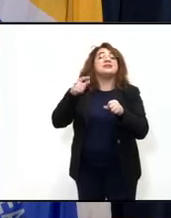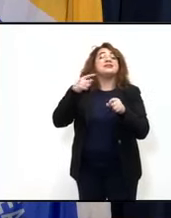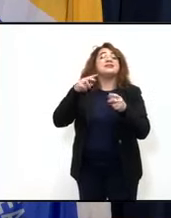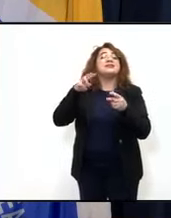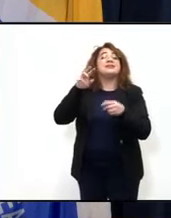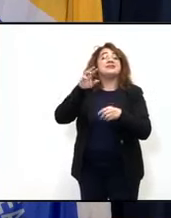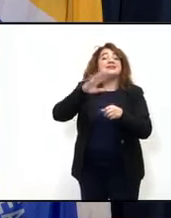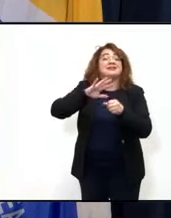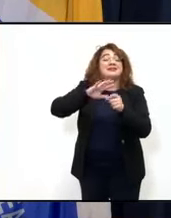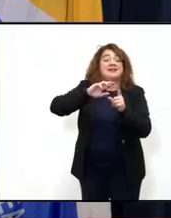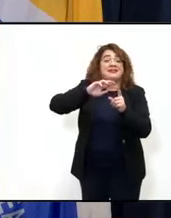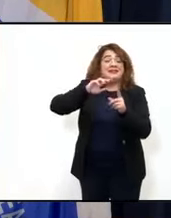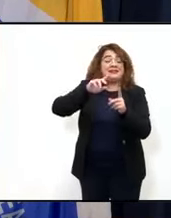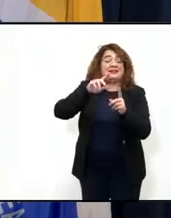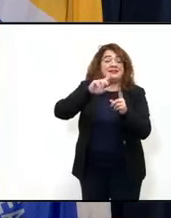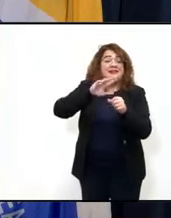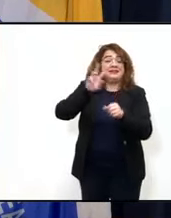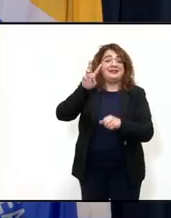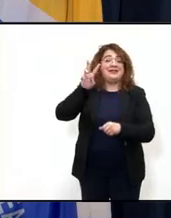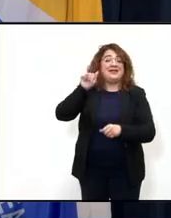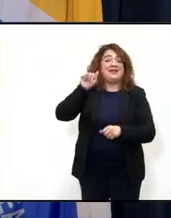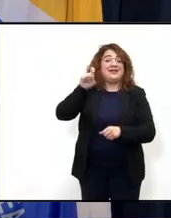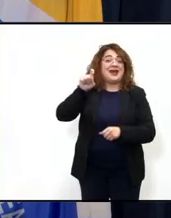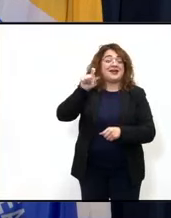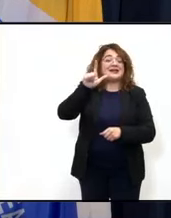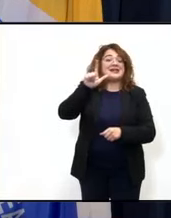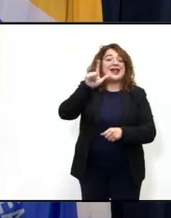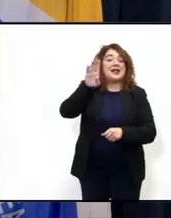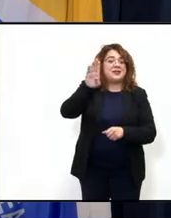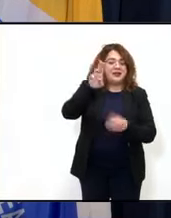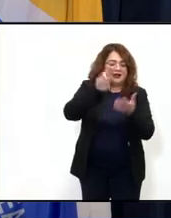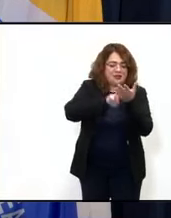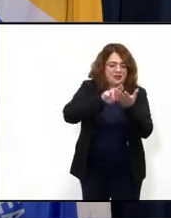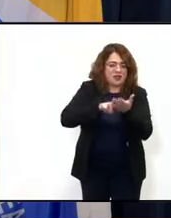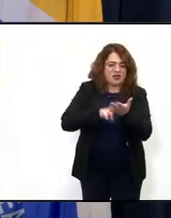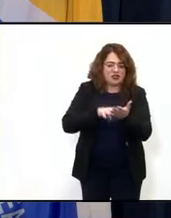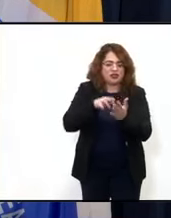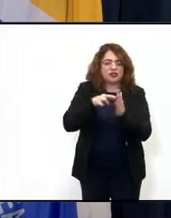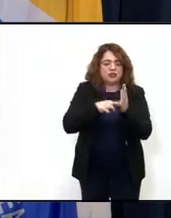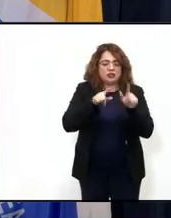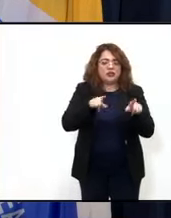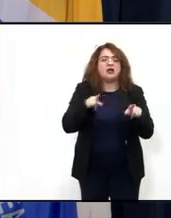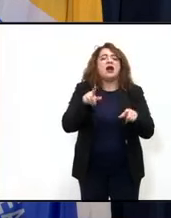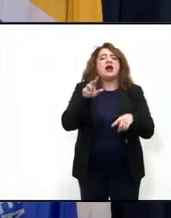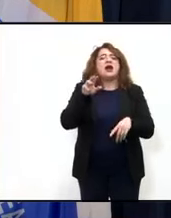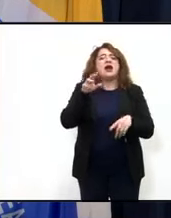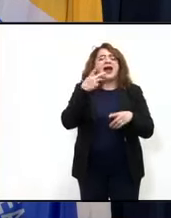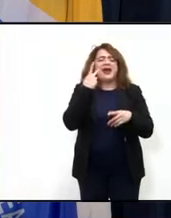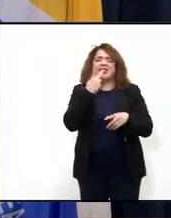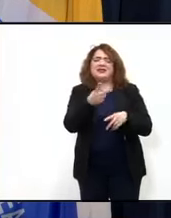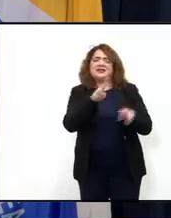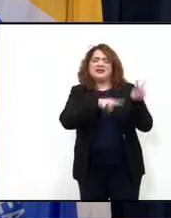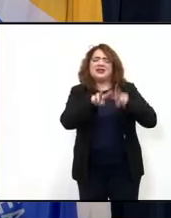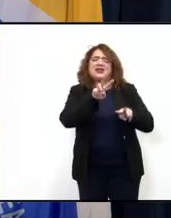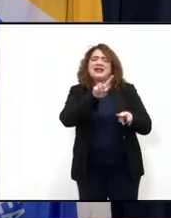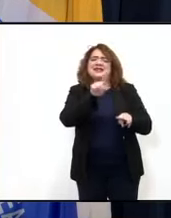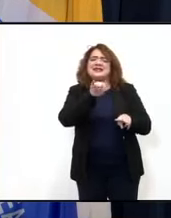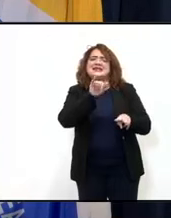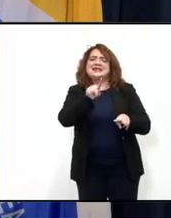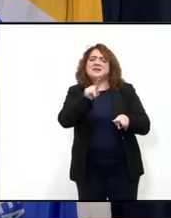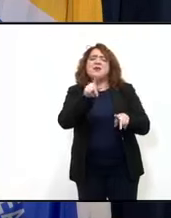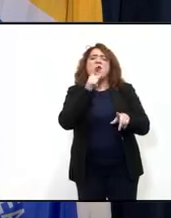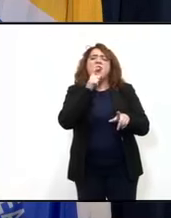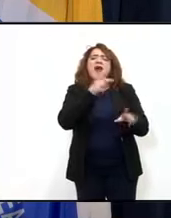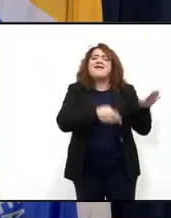suscripciones de VaxLV en códigos postales con altas tasas de casos de COVID-19